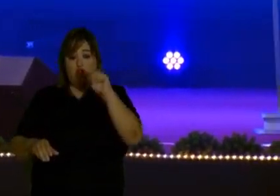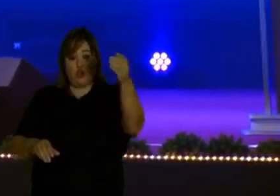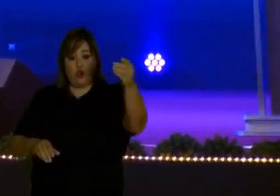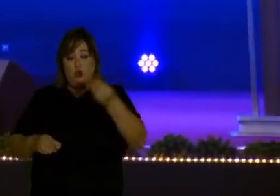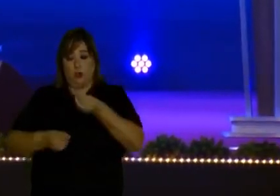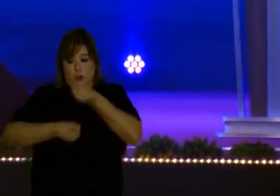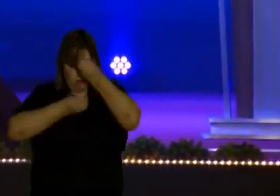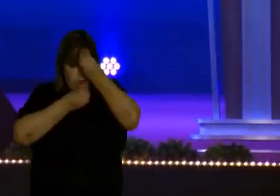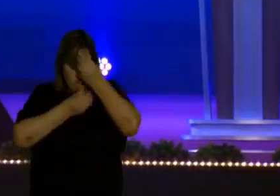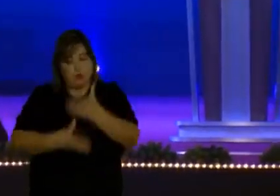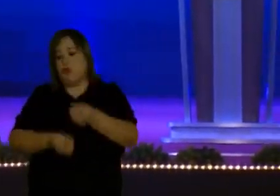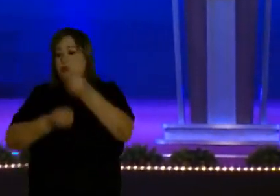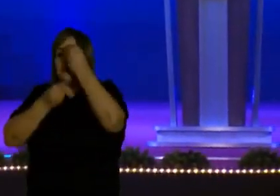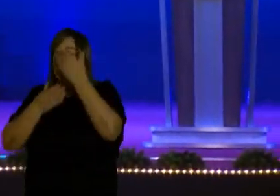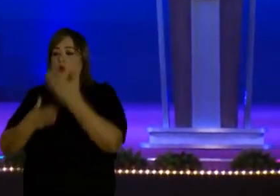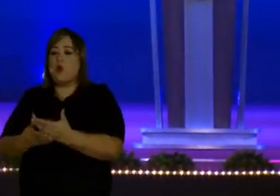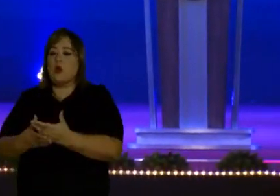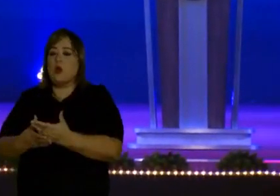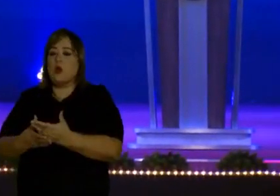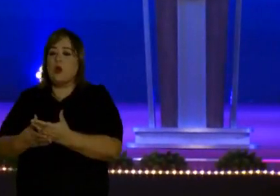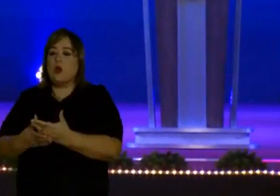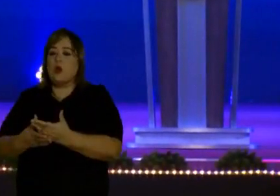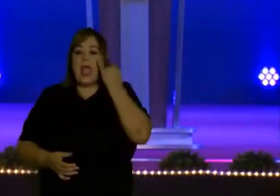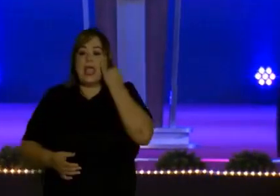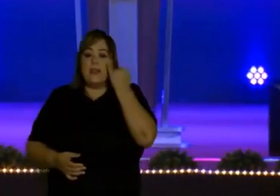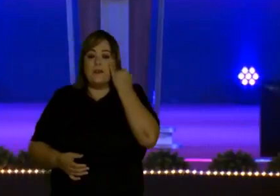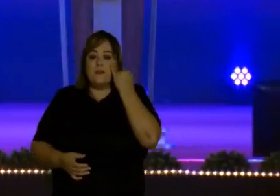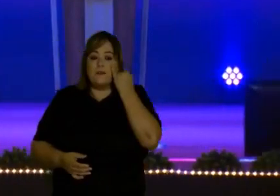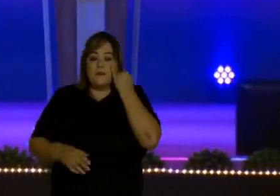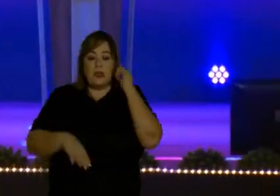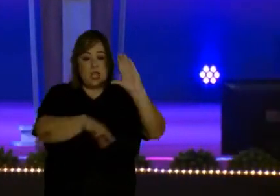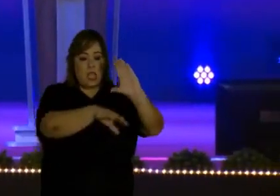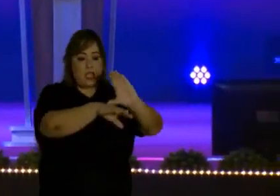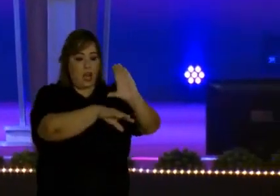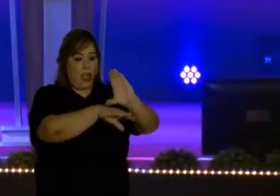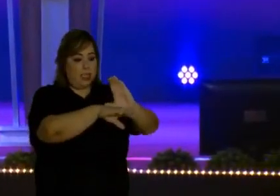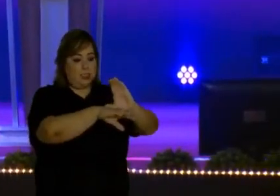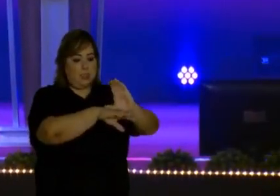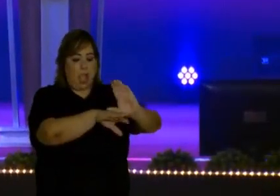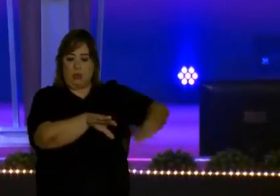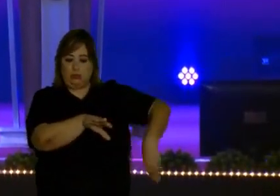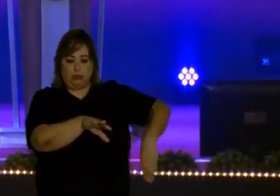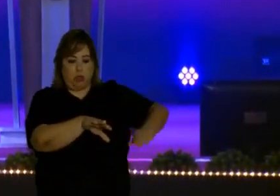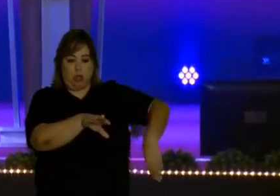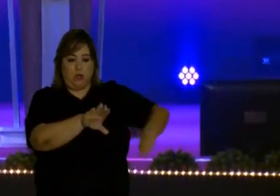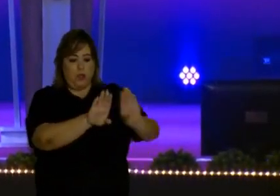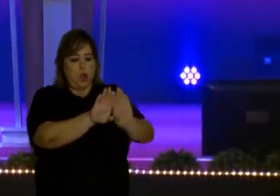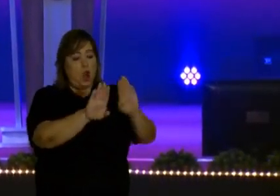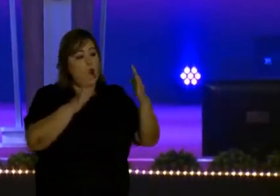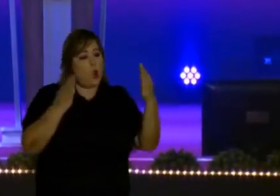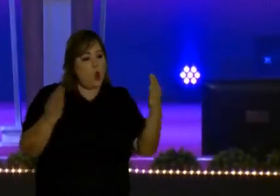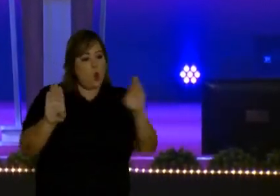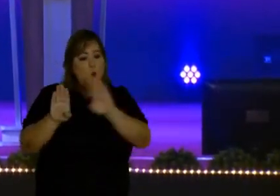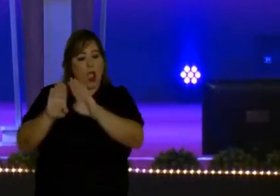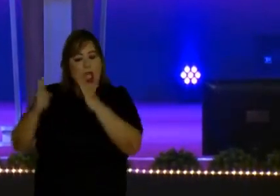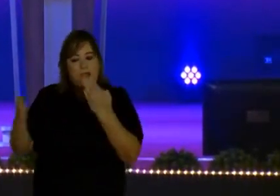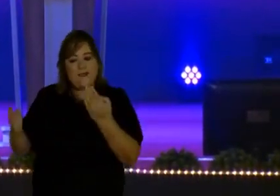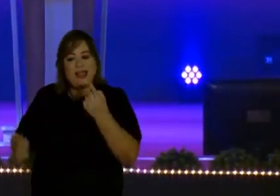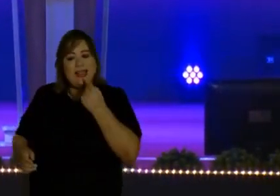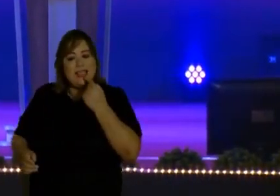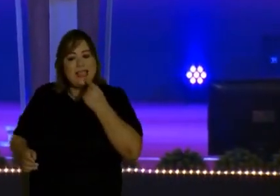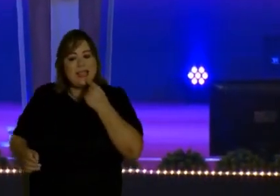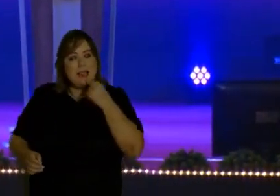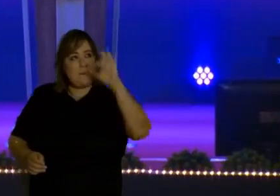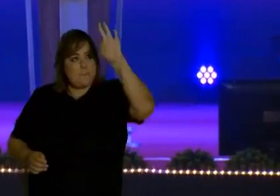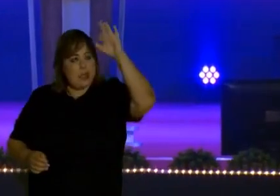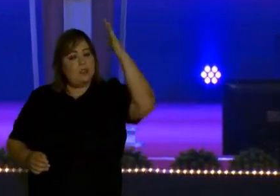no se atreven a llegar a la iglesia. Si su iglesia no es segura, obviamente, y no ha abierto, no puede ir. Pero pídale permiso al pastor y venga y congréguese aquí unos